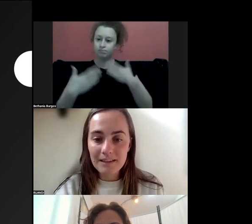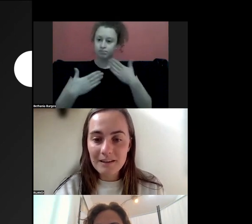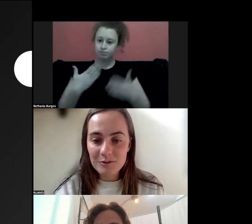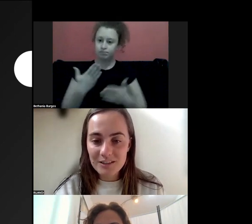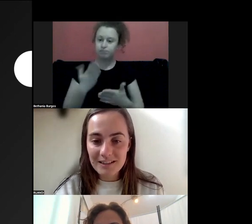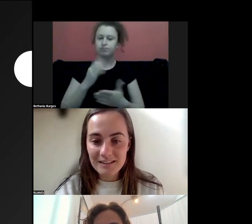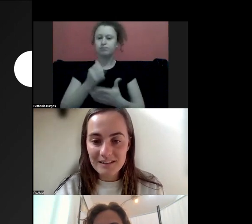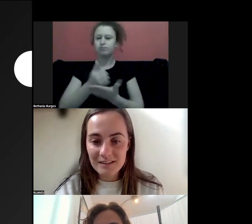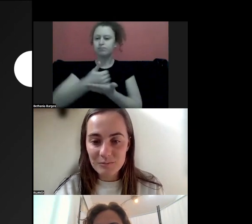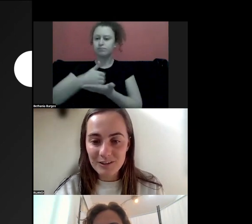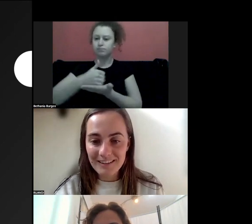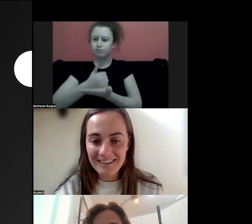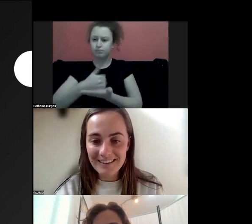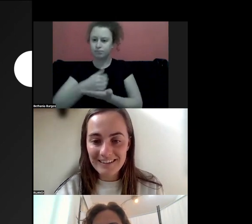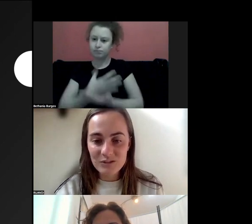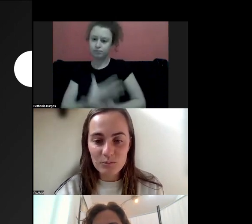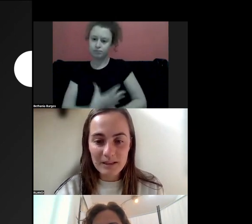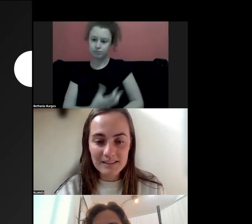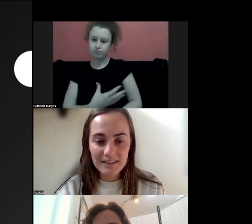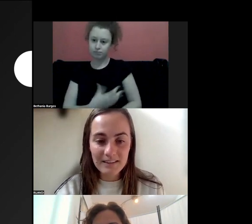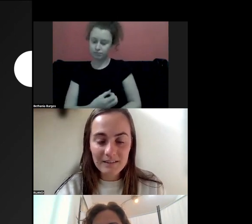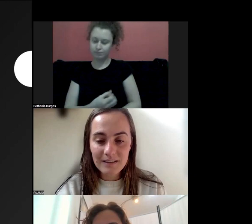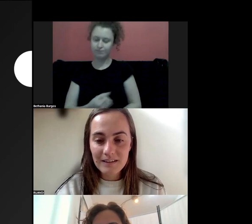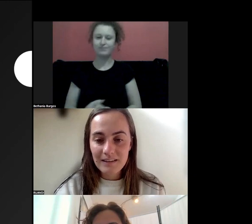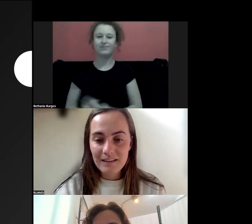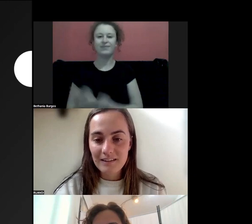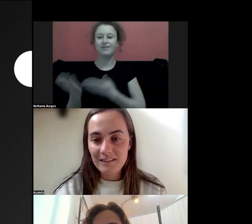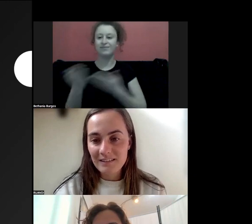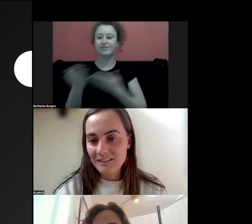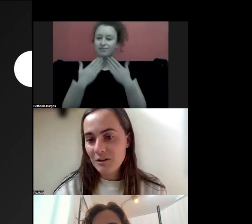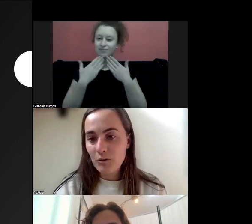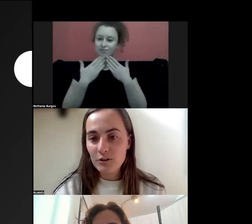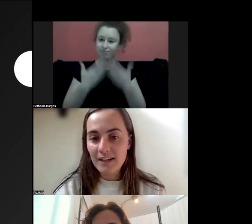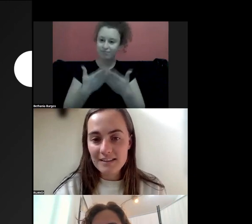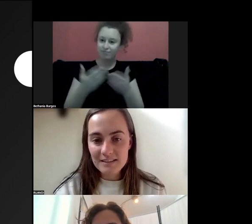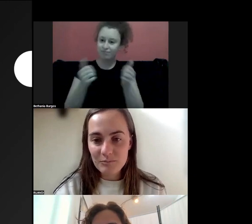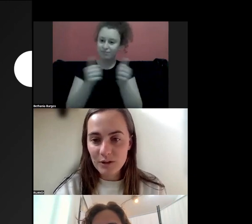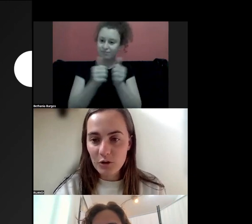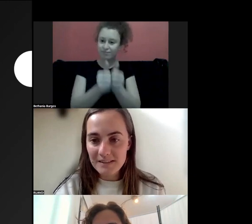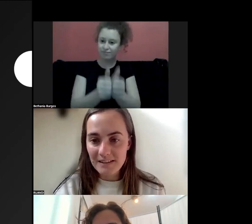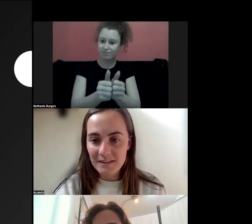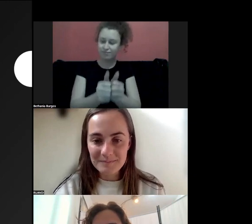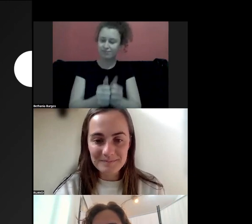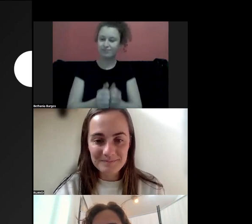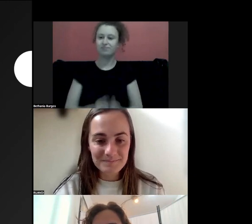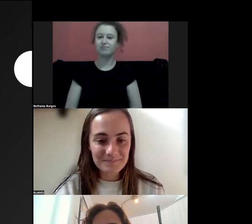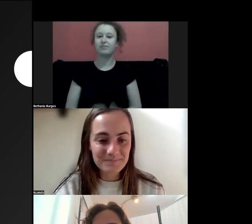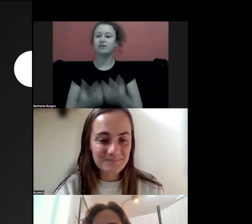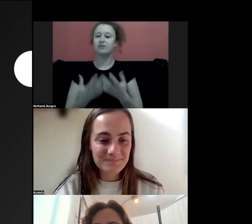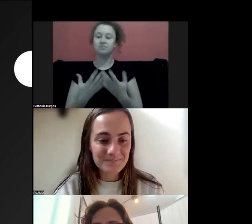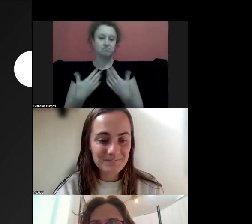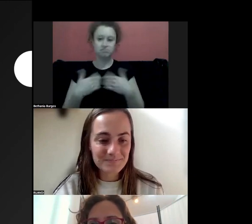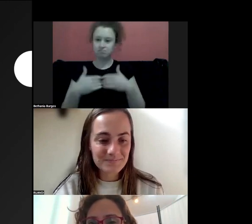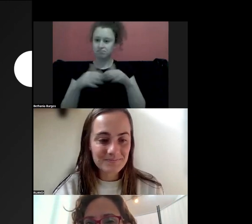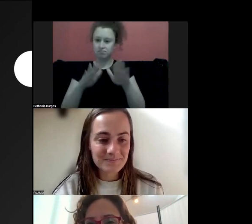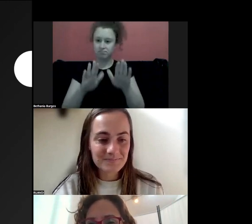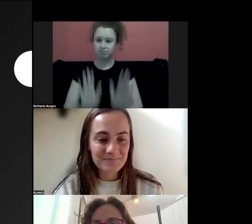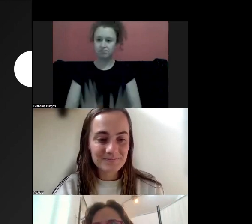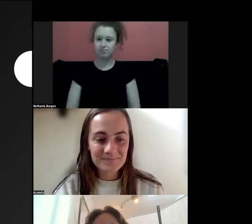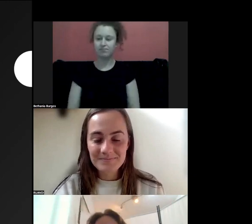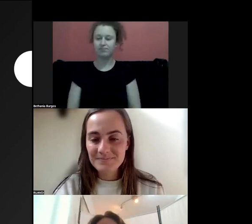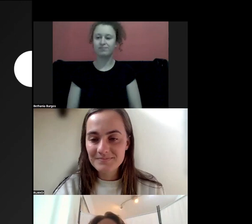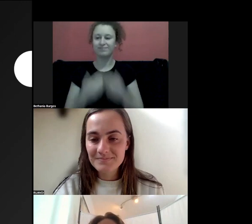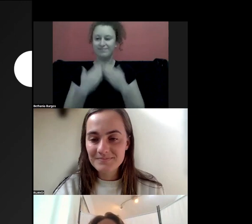la bienvenida, muchas gracias por estar aquí, es un placer, y cuando quieras puedes comenzar. Muchas